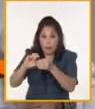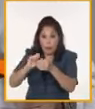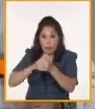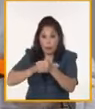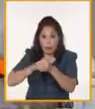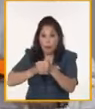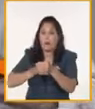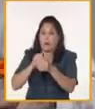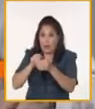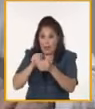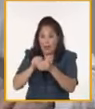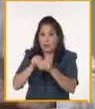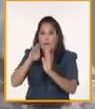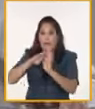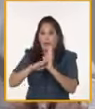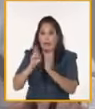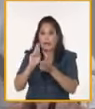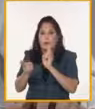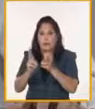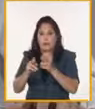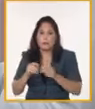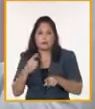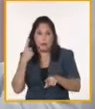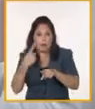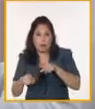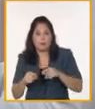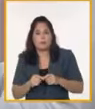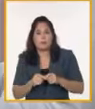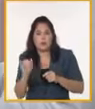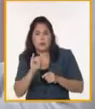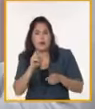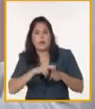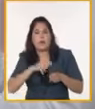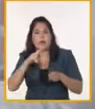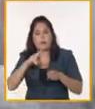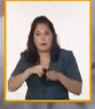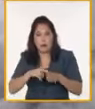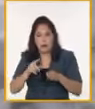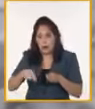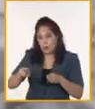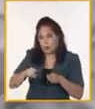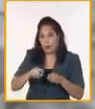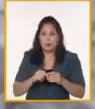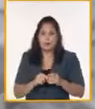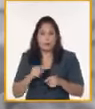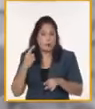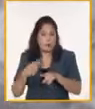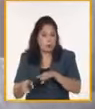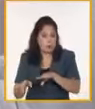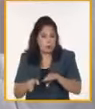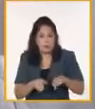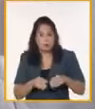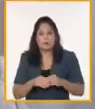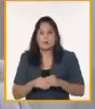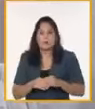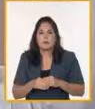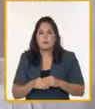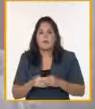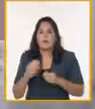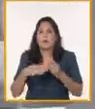nosotros misos metodológicamente y al mismo tiempo va a ser el representante de ellos ante ustedes y un tema que es un reto para el Ministerio de economia y